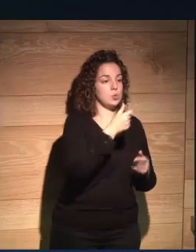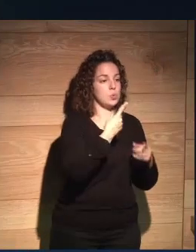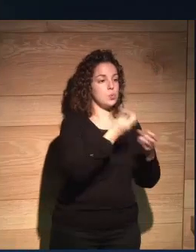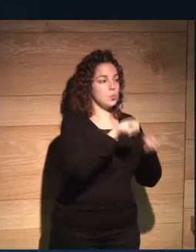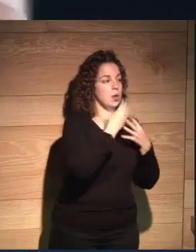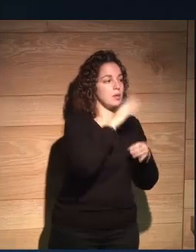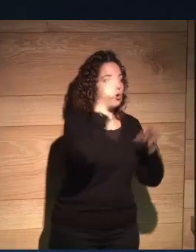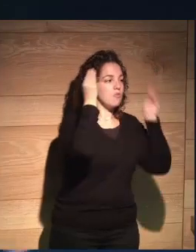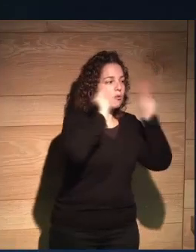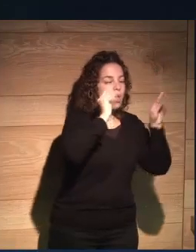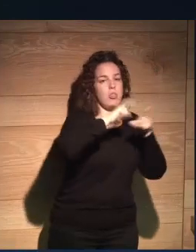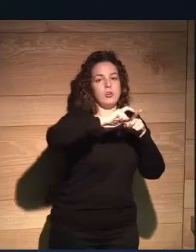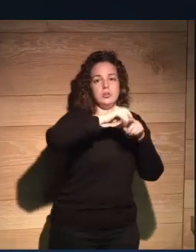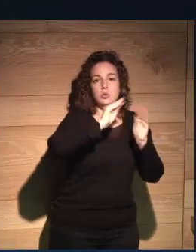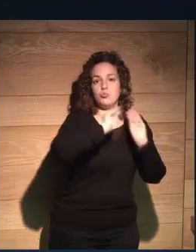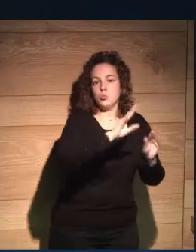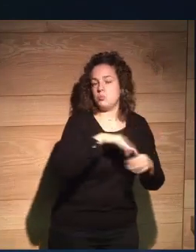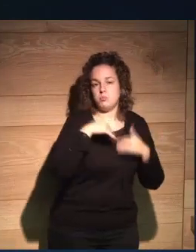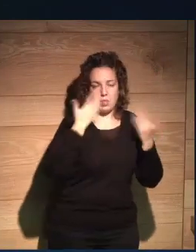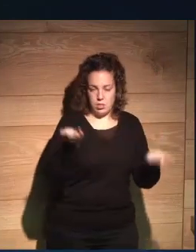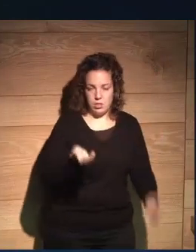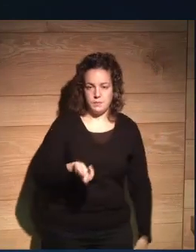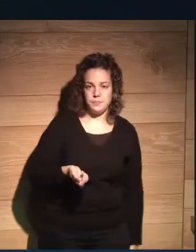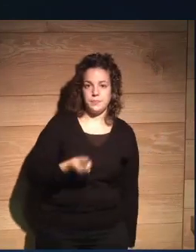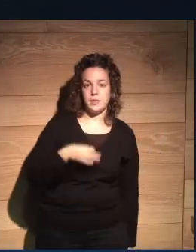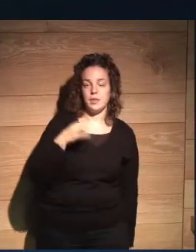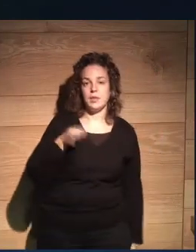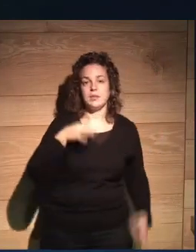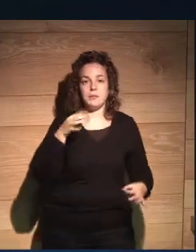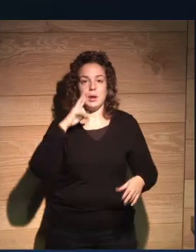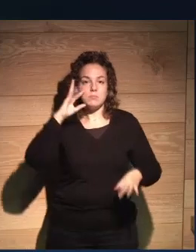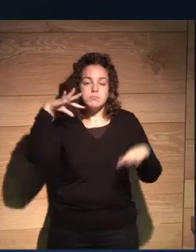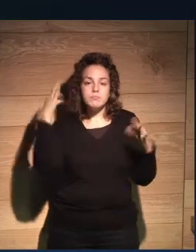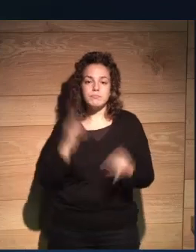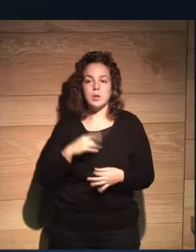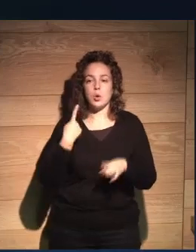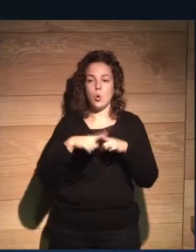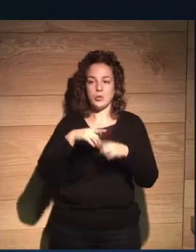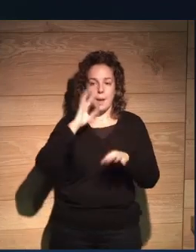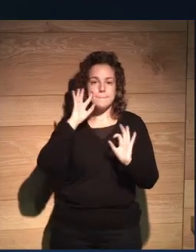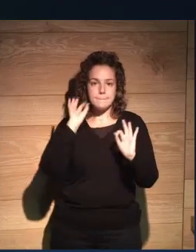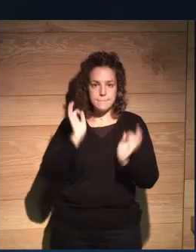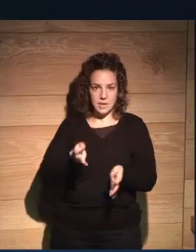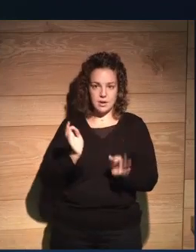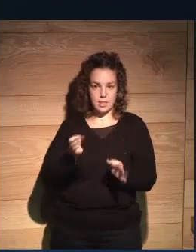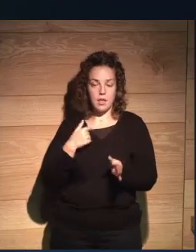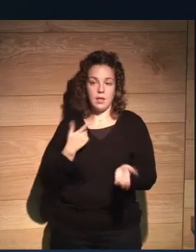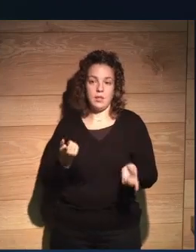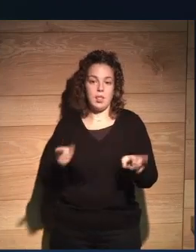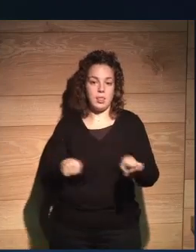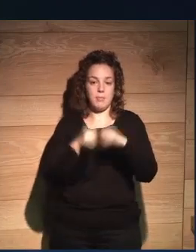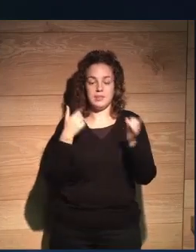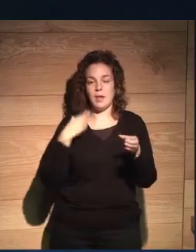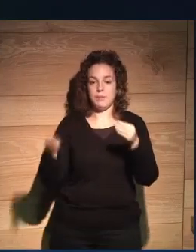su formación, su estilo, lo que sea. Pero siempre y cuando haya rigor y cuando sea cierto lo que me estás contando, lo demás ya